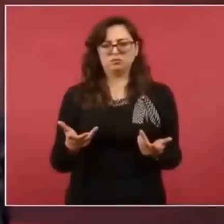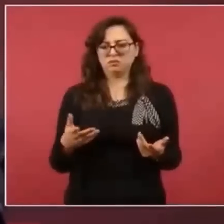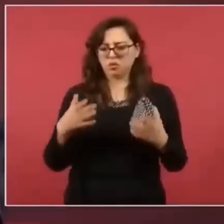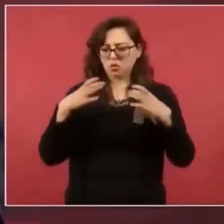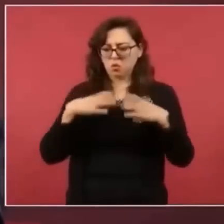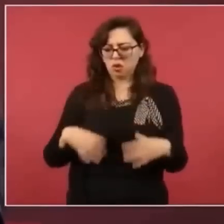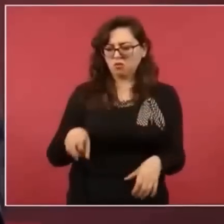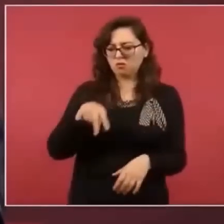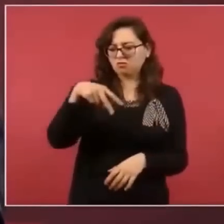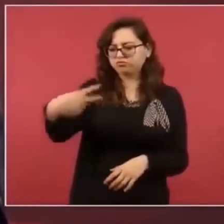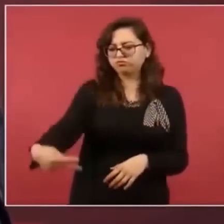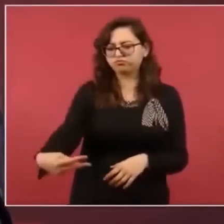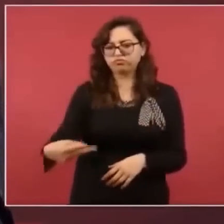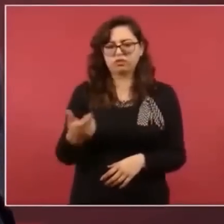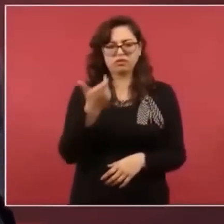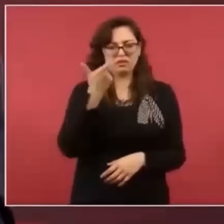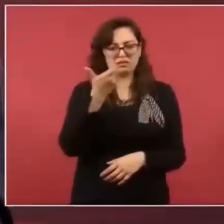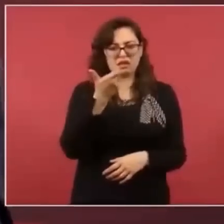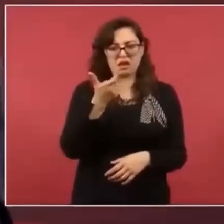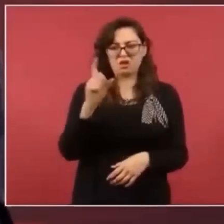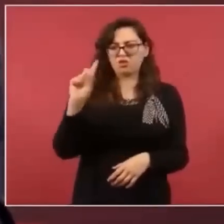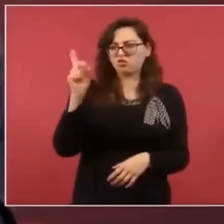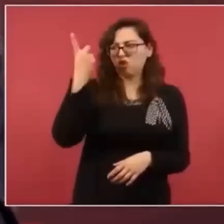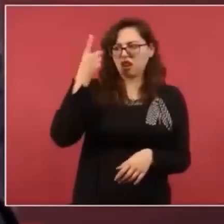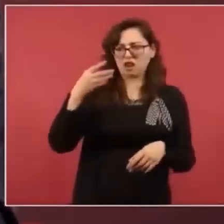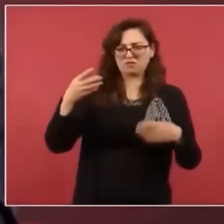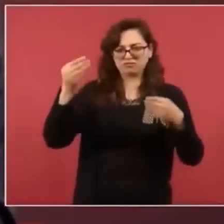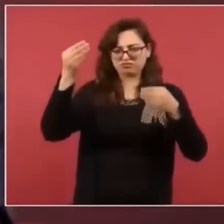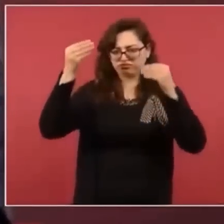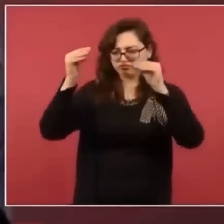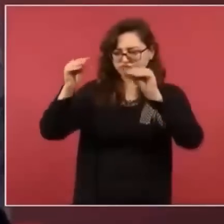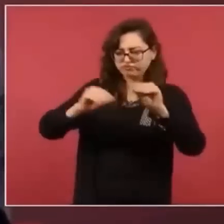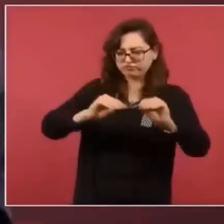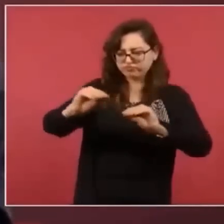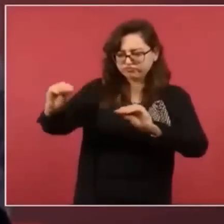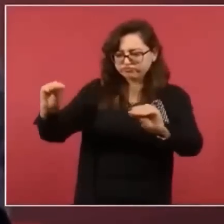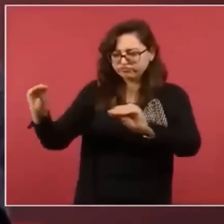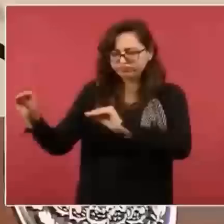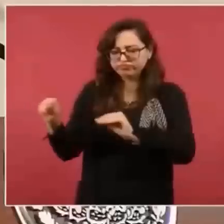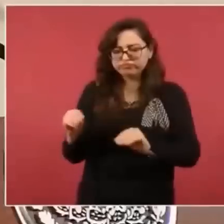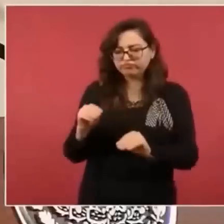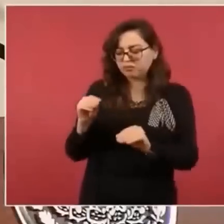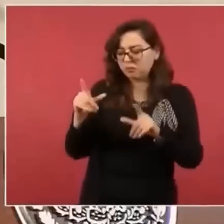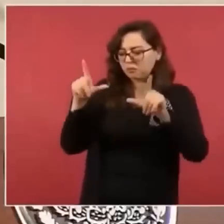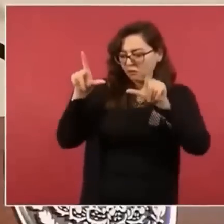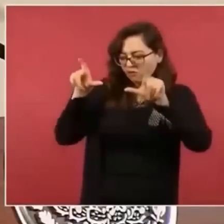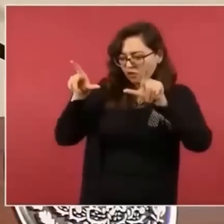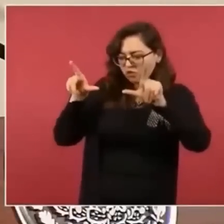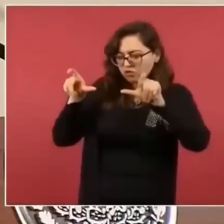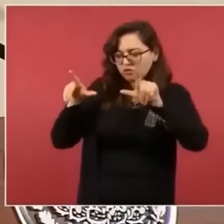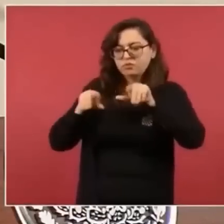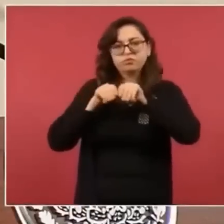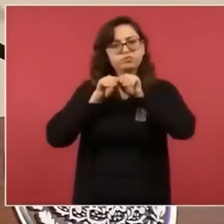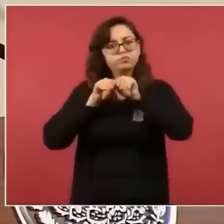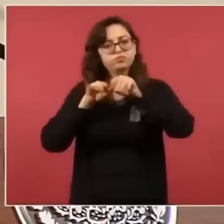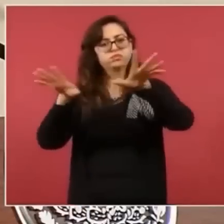cuerpo, declara el embajador de Estados Unidos